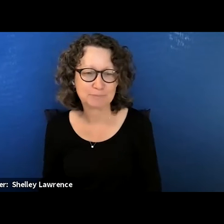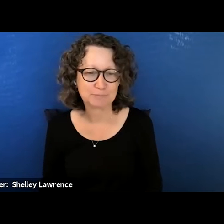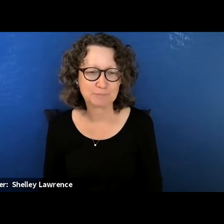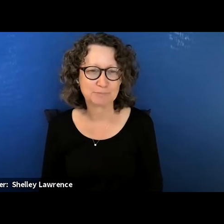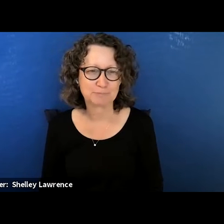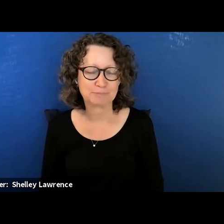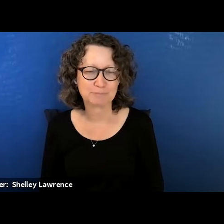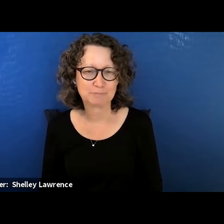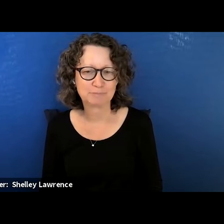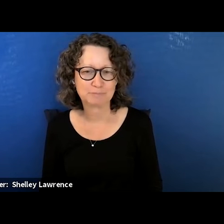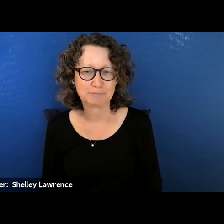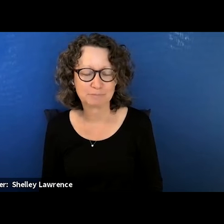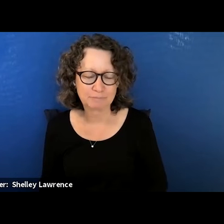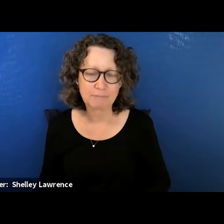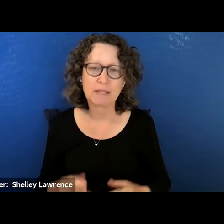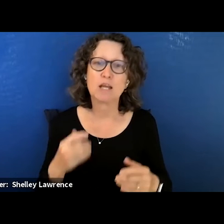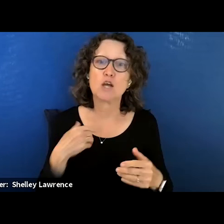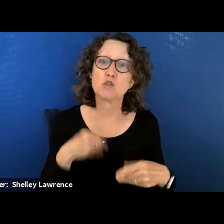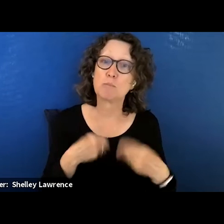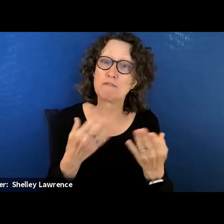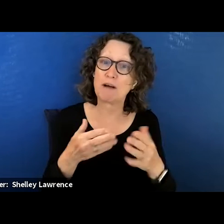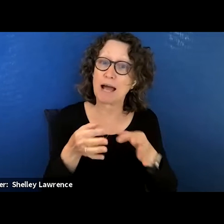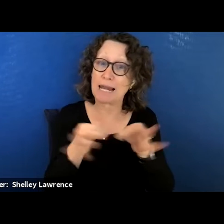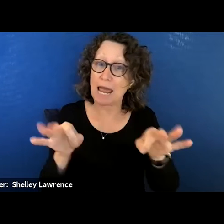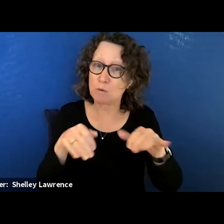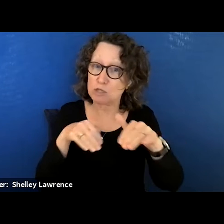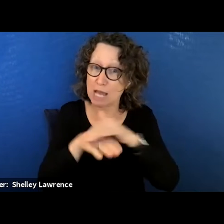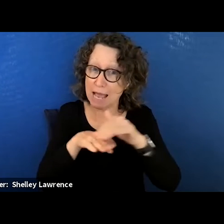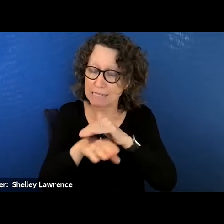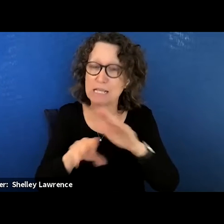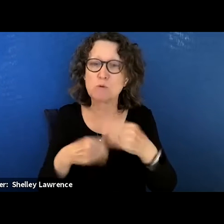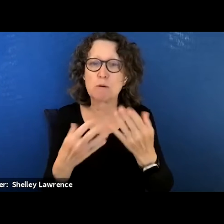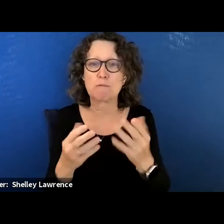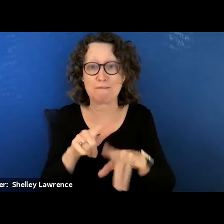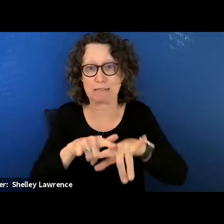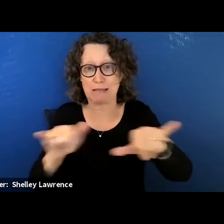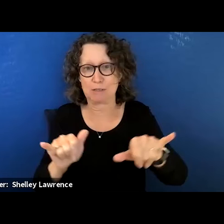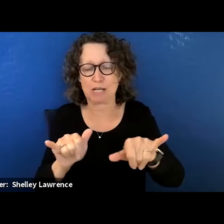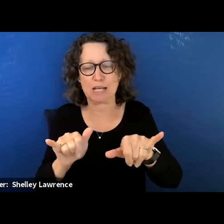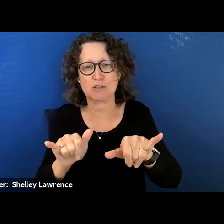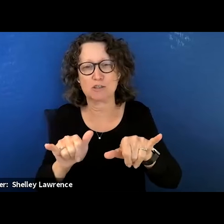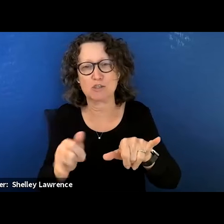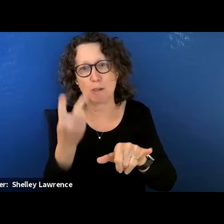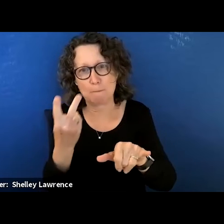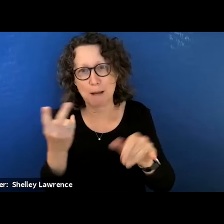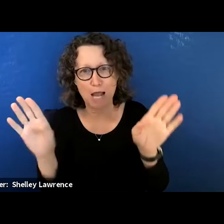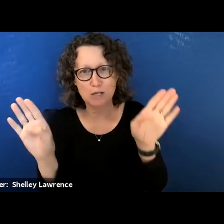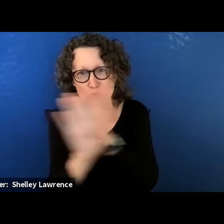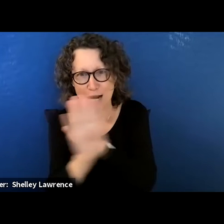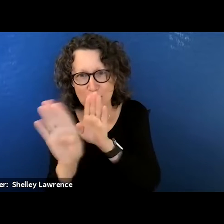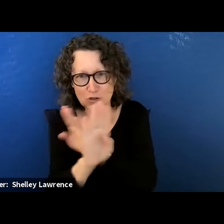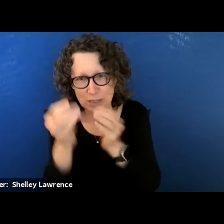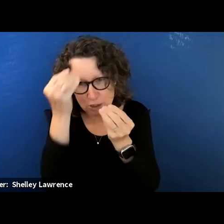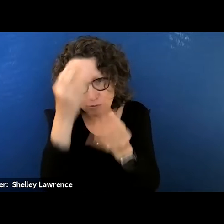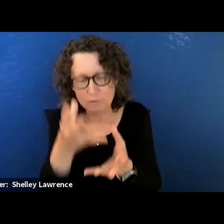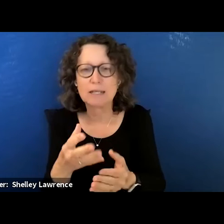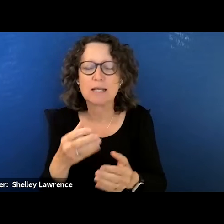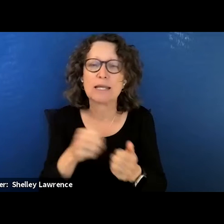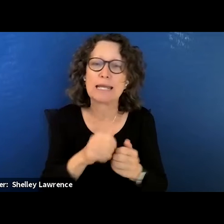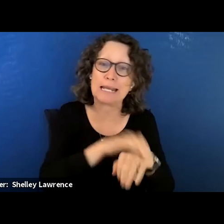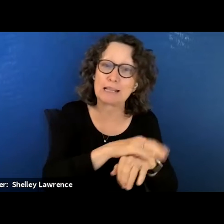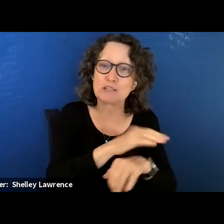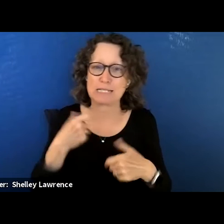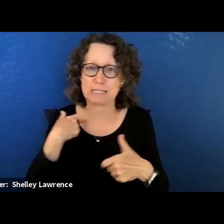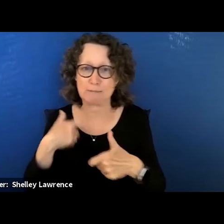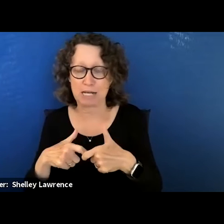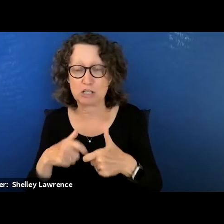y en español. A efecto de proporcionar acceso lingüístico, contaremos con interpretación simultánea bidireccional en inglés y en